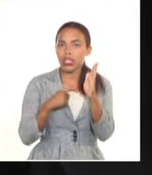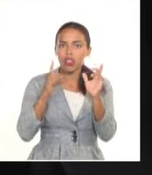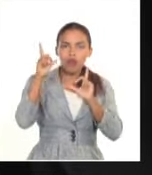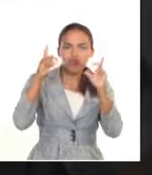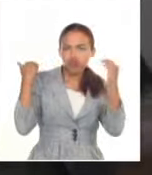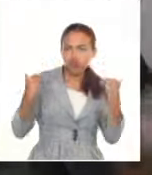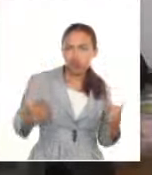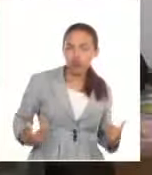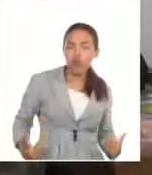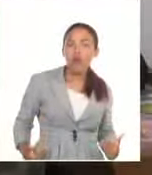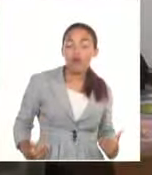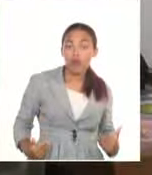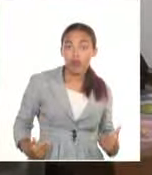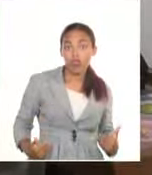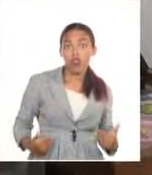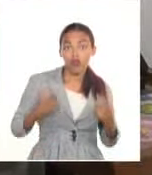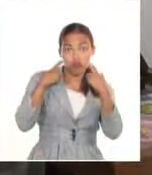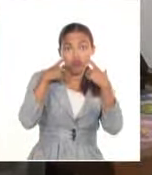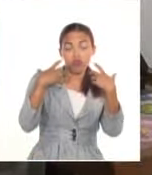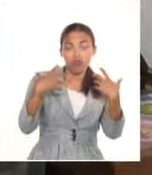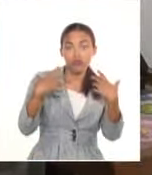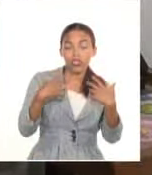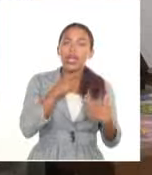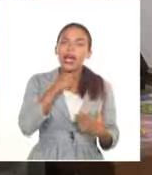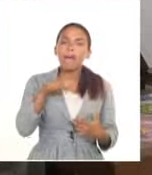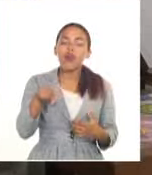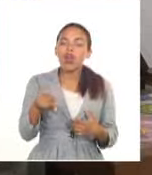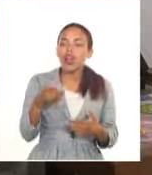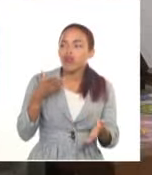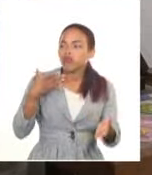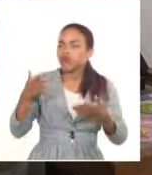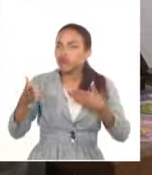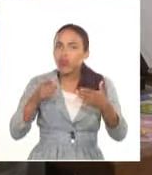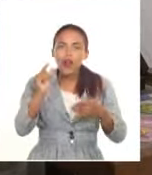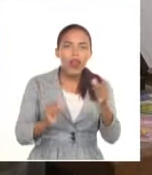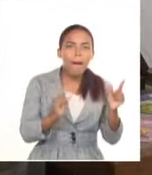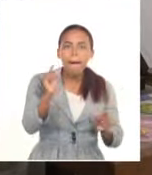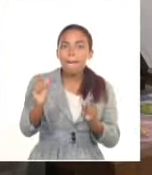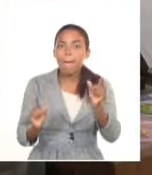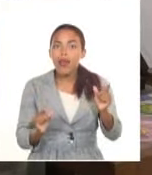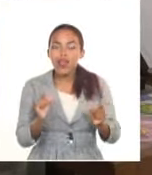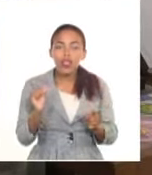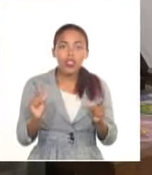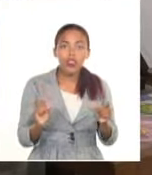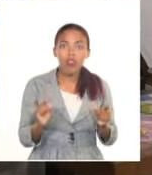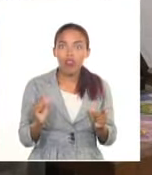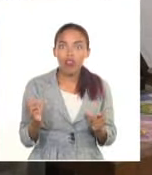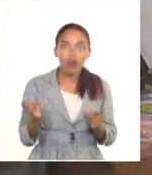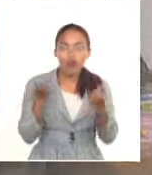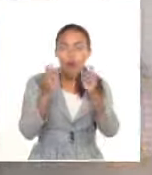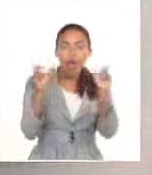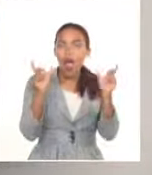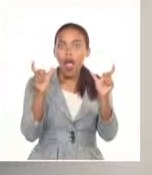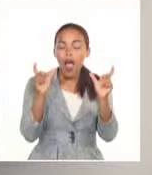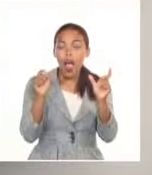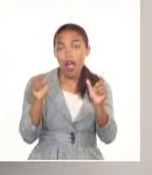daba un líder. Cuando hablaba con la gente se lo robaba inmediatamente. Ese era